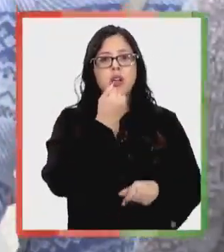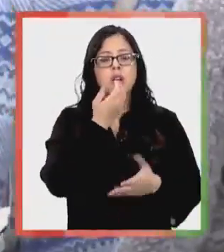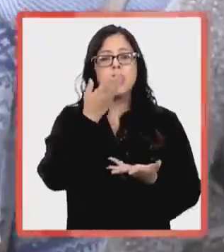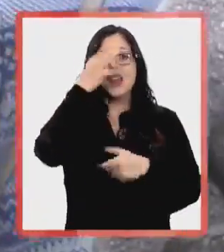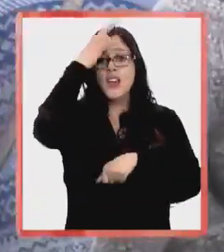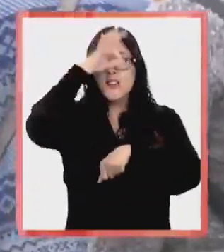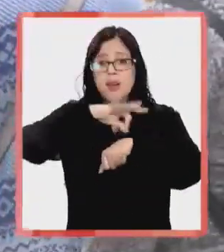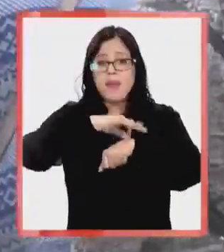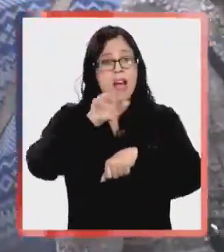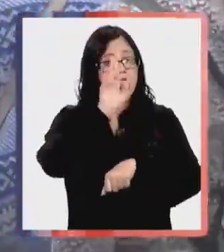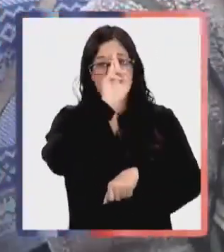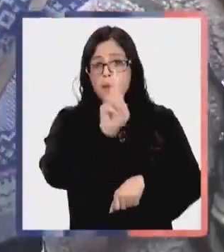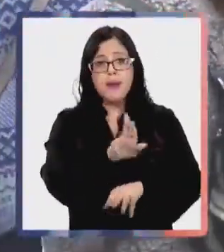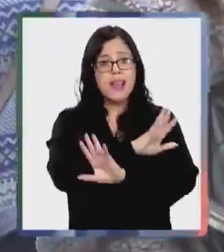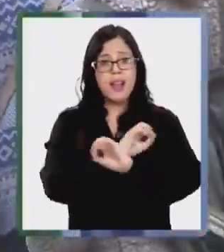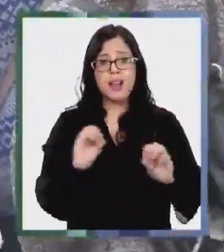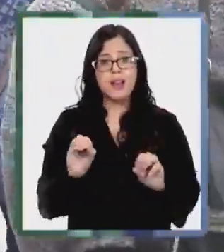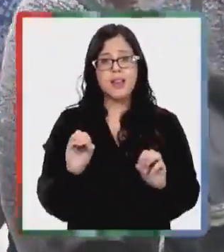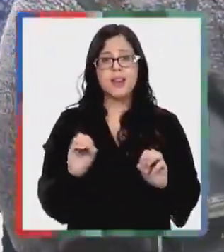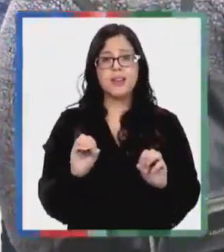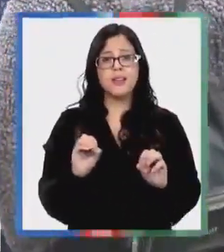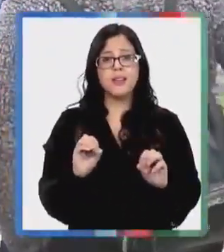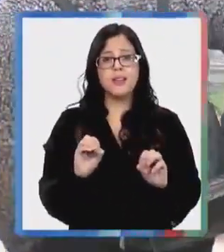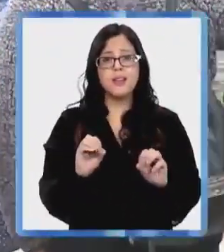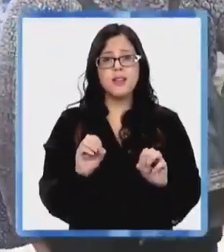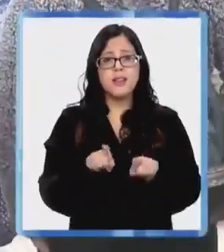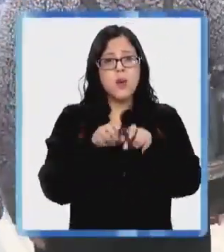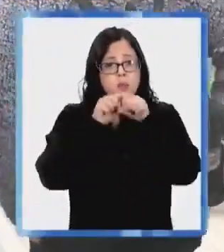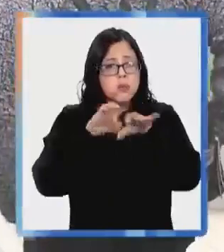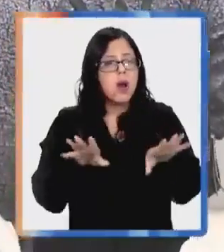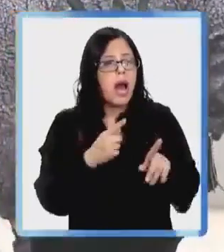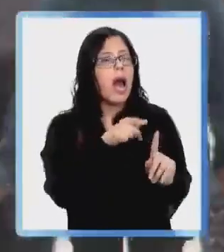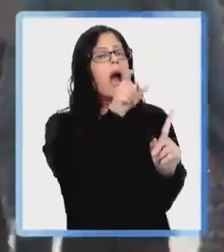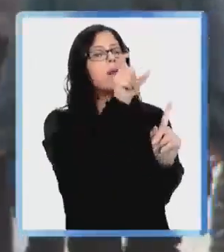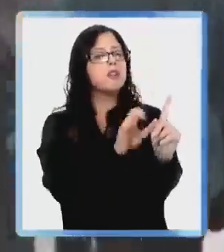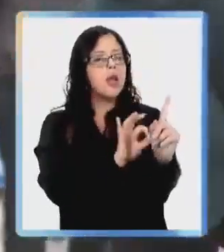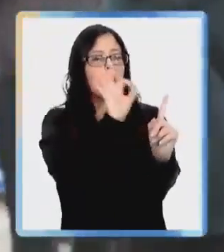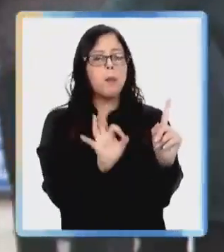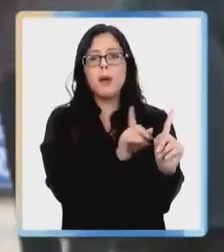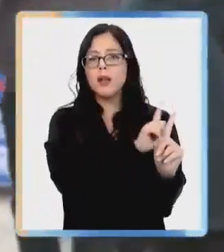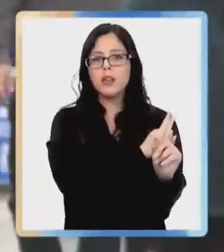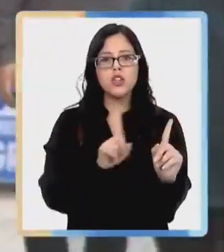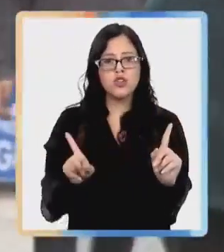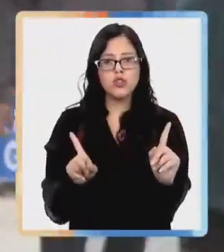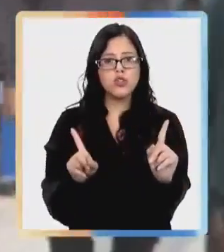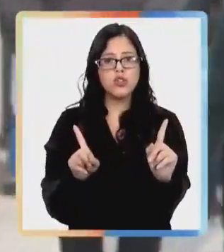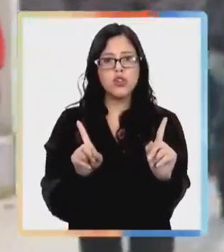virus no respetan a nadie, no reconocen a nadie como algo especial. Van a